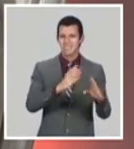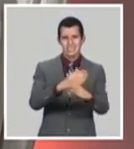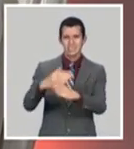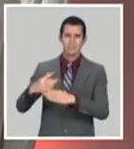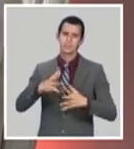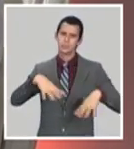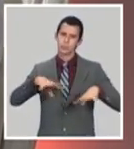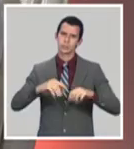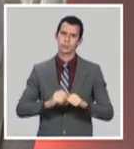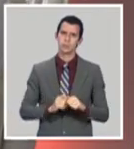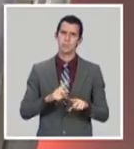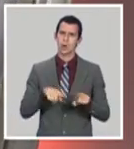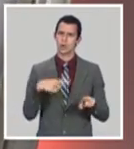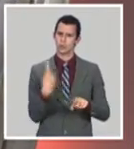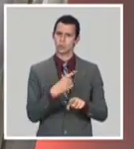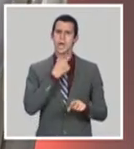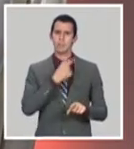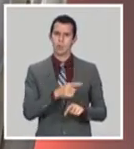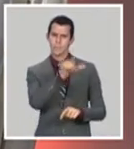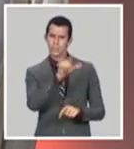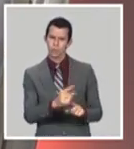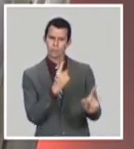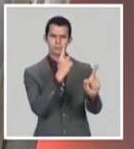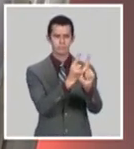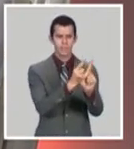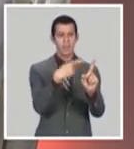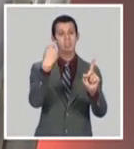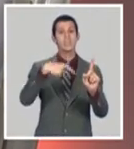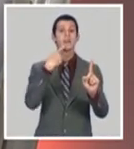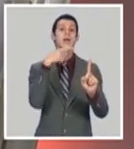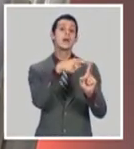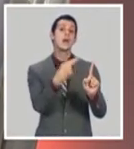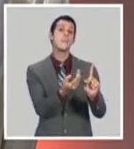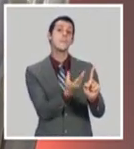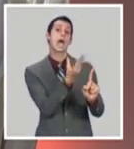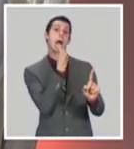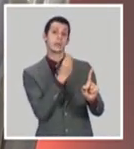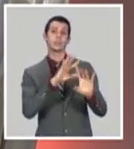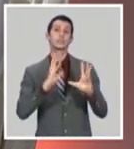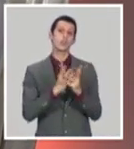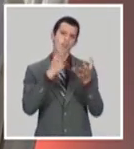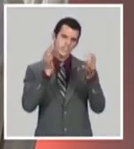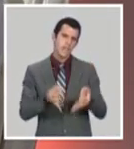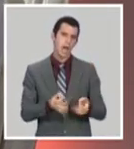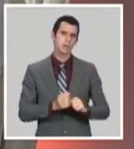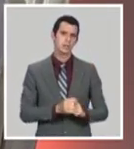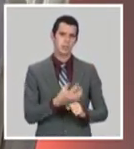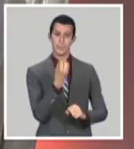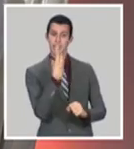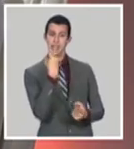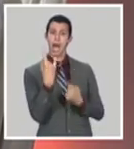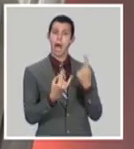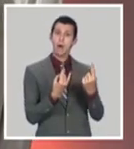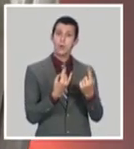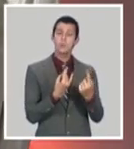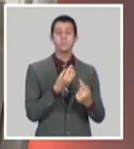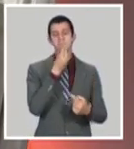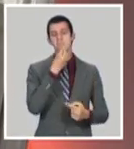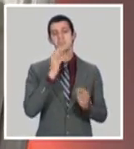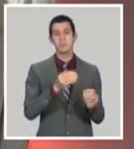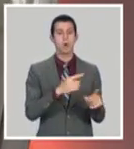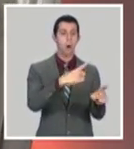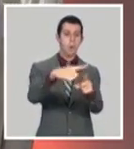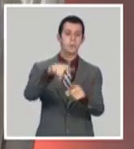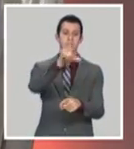es mínimo lo que hemos podido. Eso hace que los contactos hoy estén aislados en la vivienda. Y nosotros sabemos es más difícil de controlar. Lo difícil